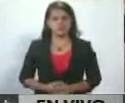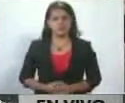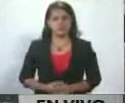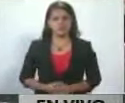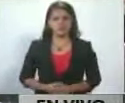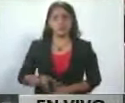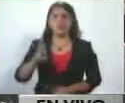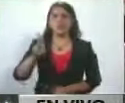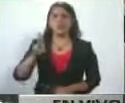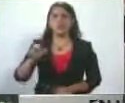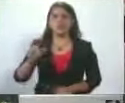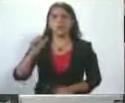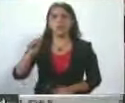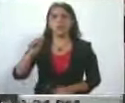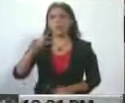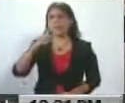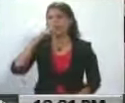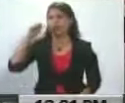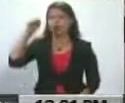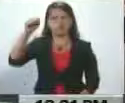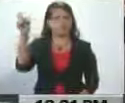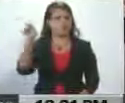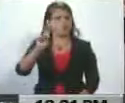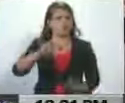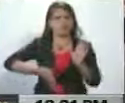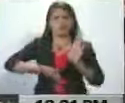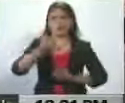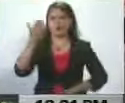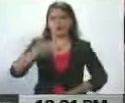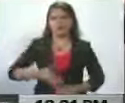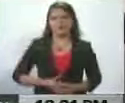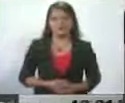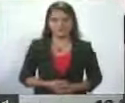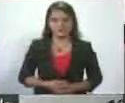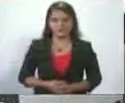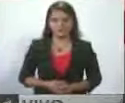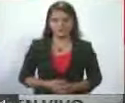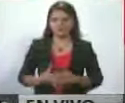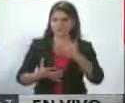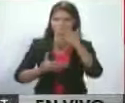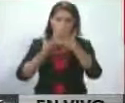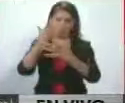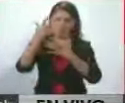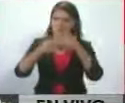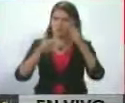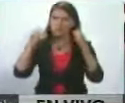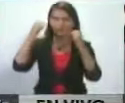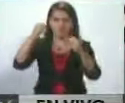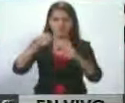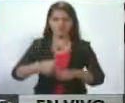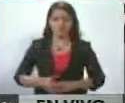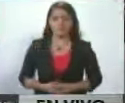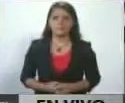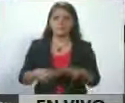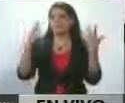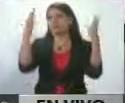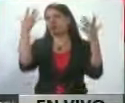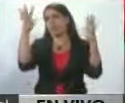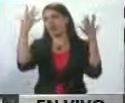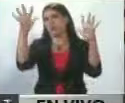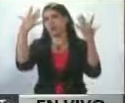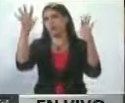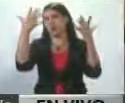¡Ah! ¡Maduro no se va! ¡Ah! ¡Maduro no se va! Vamos a meterle un fuerte aplauso